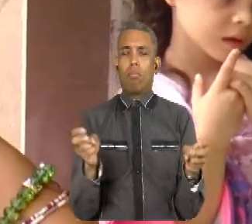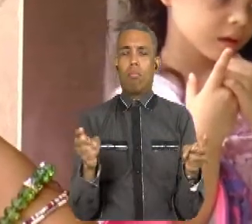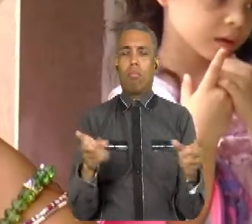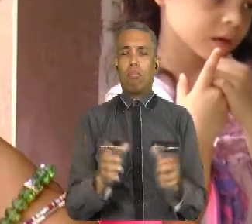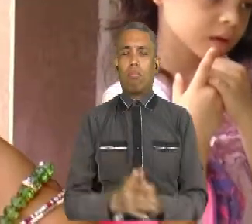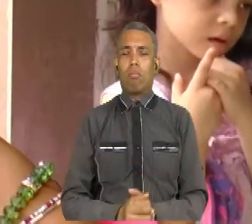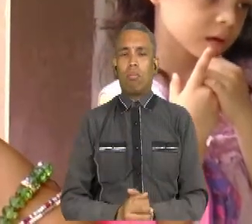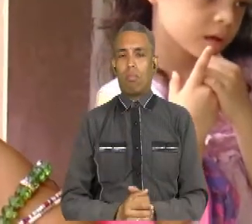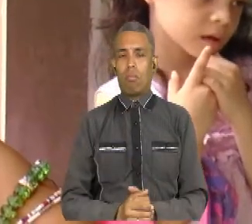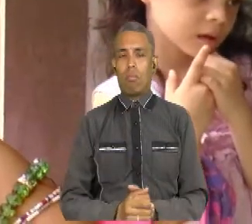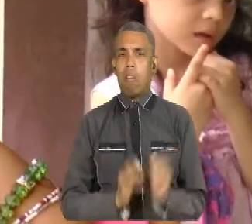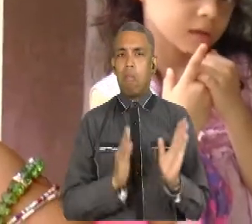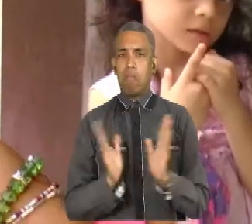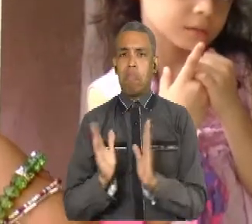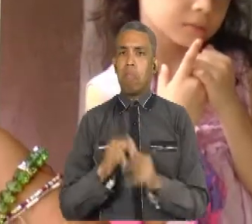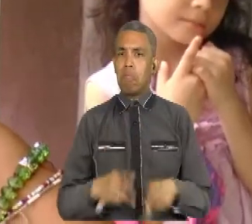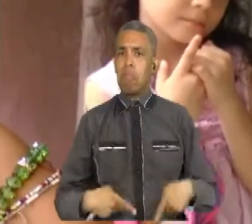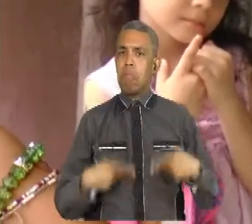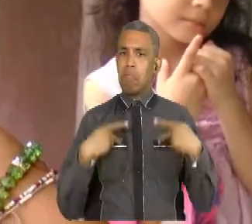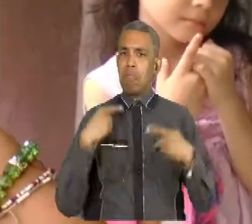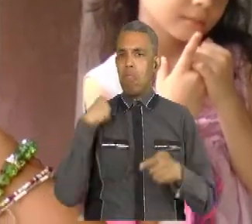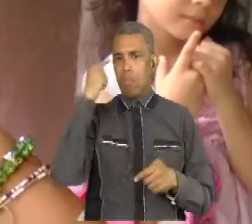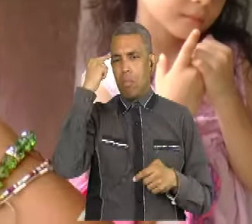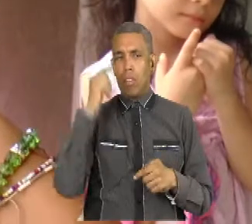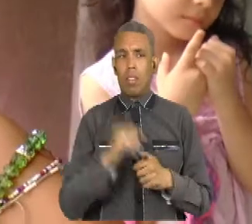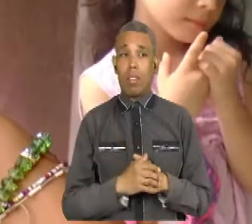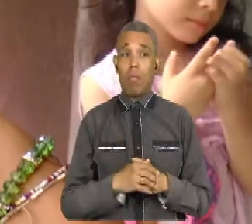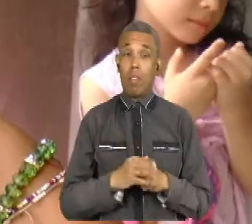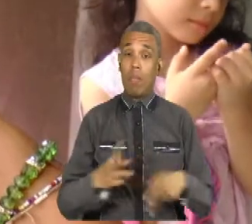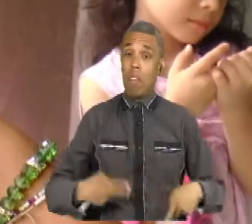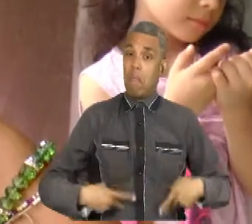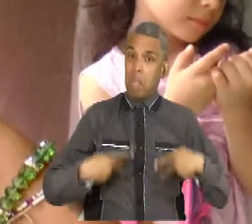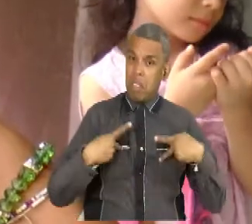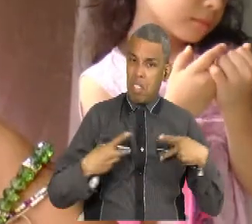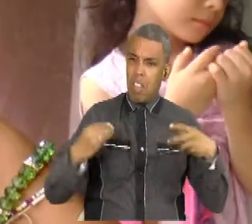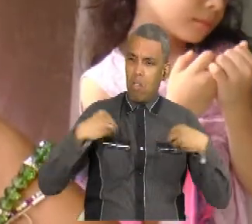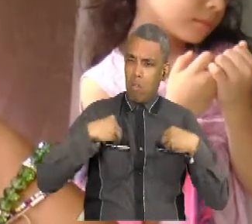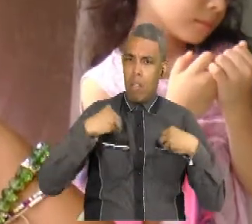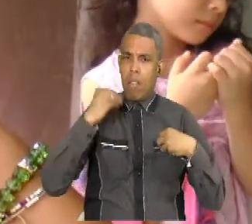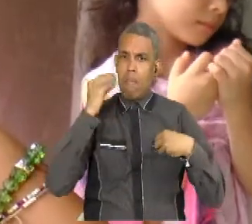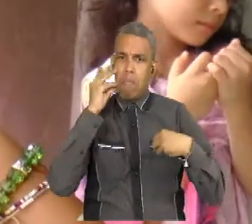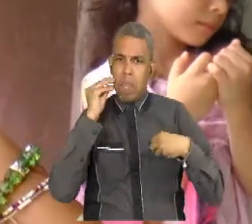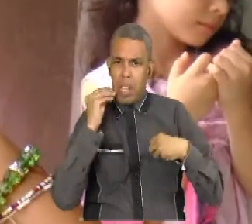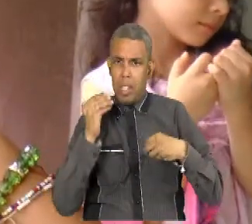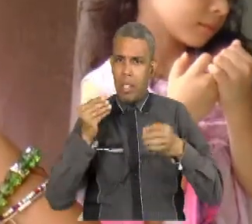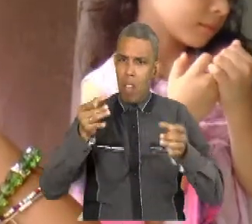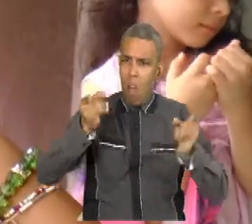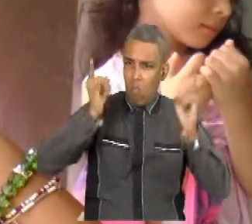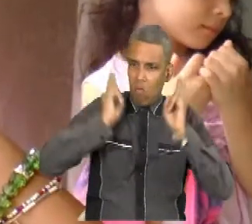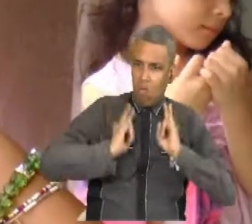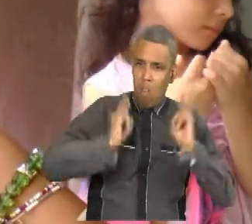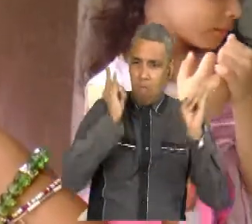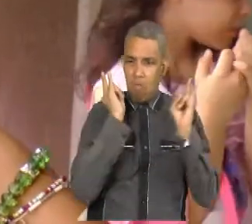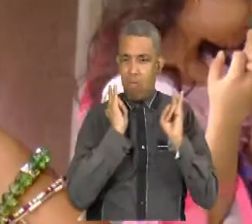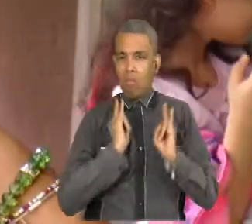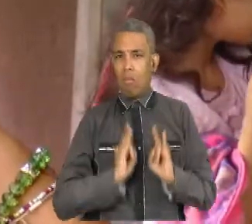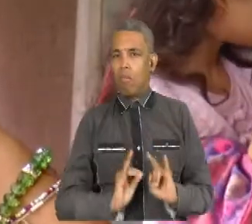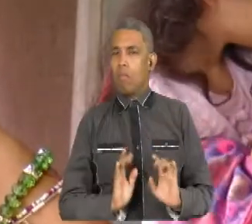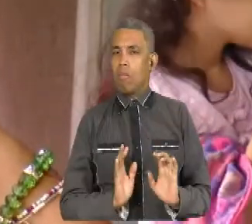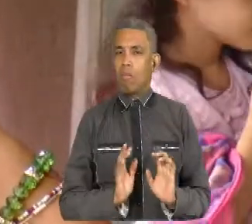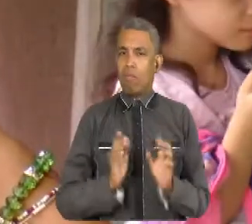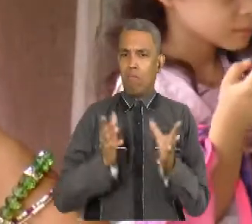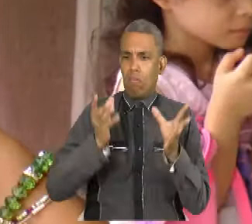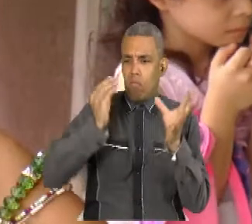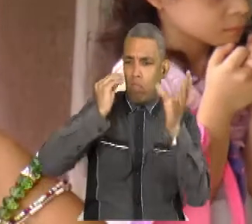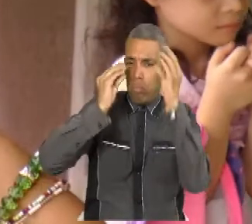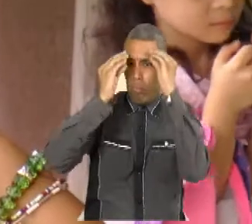de desarrollarnos, de aprender, de experimentar. Es un momento que debemos